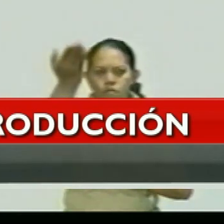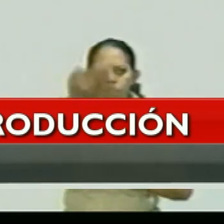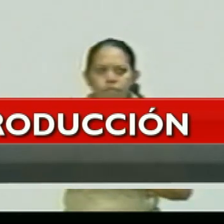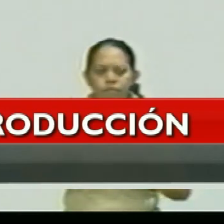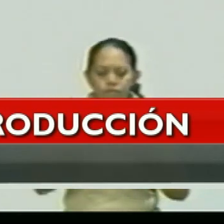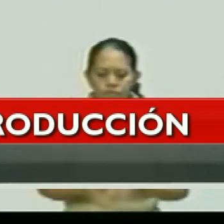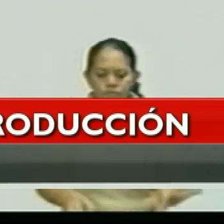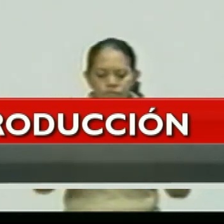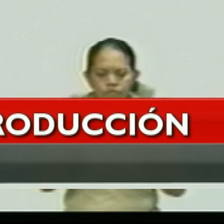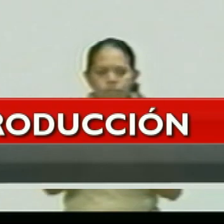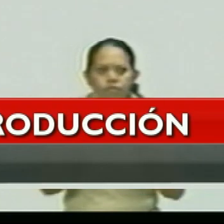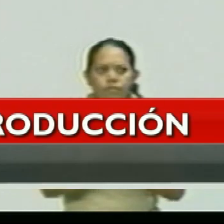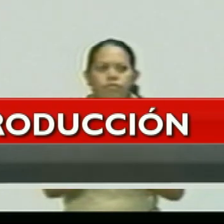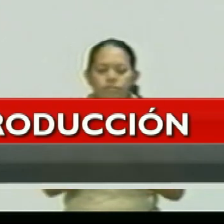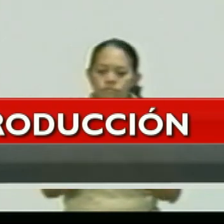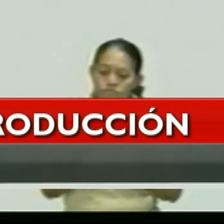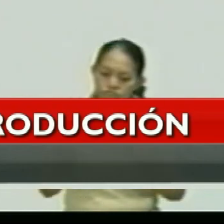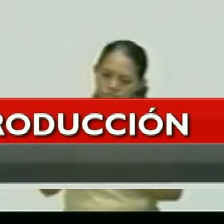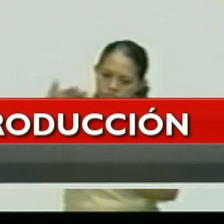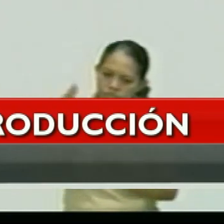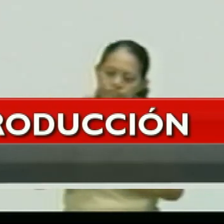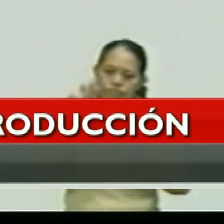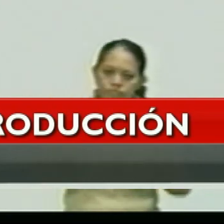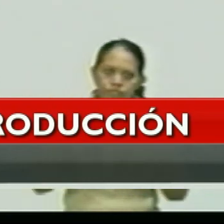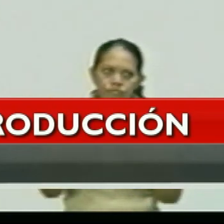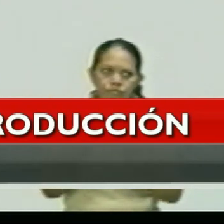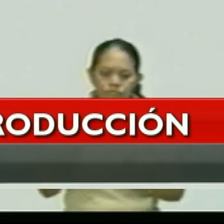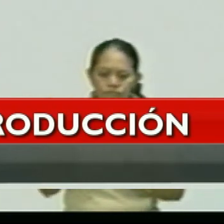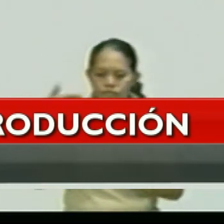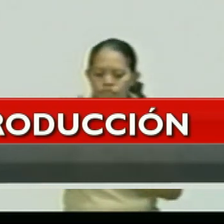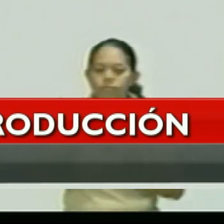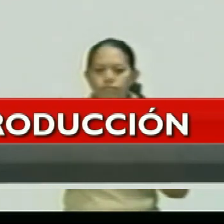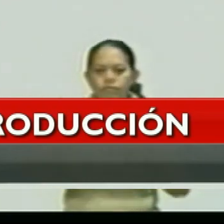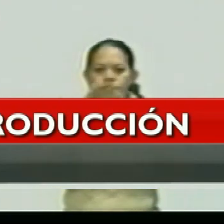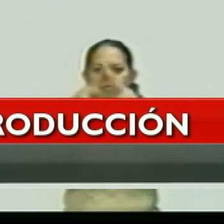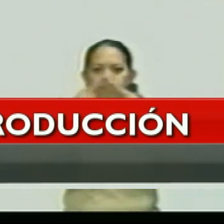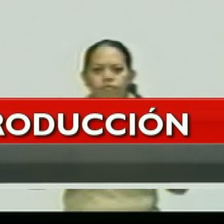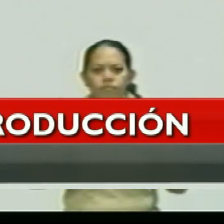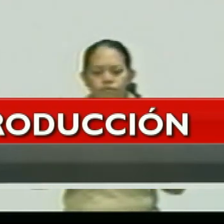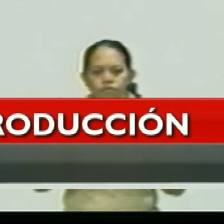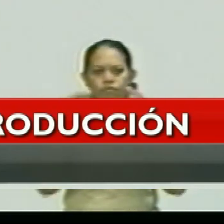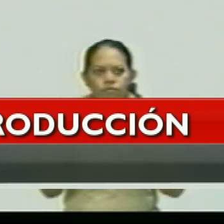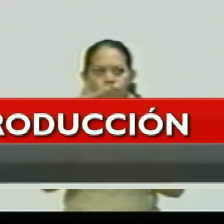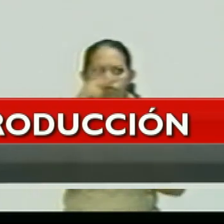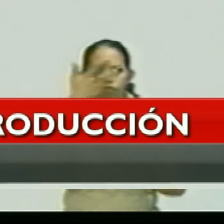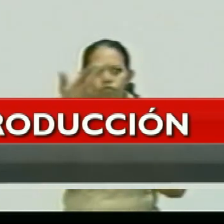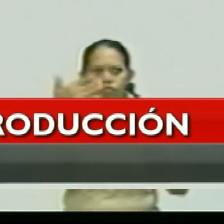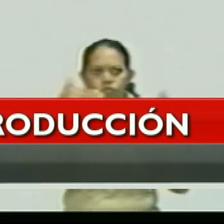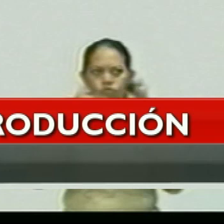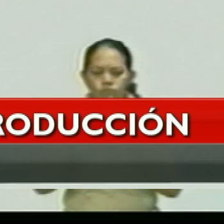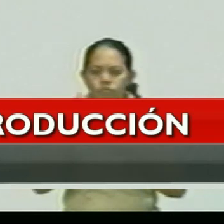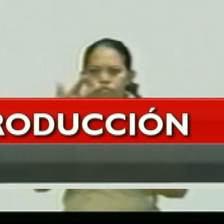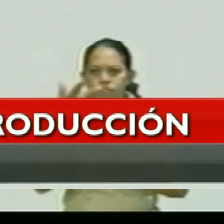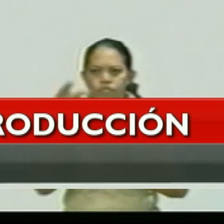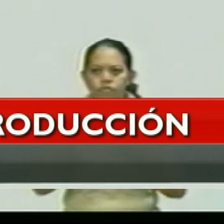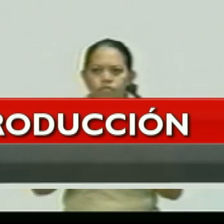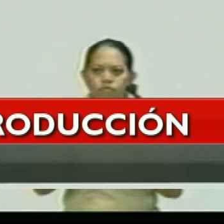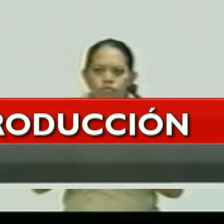general y así alcanzar la meta del país, que son 8 mil millones de dólares en exportaciones.